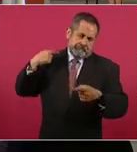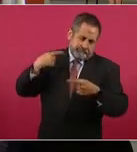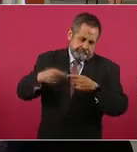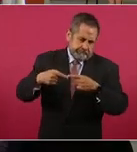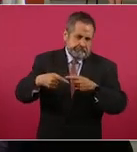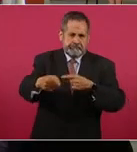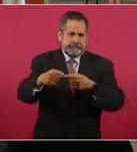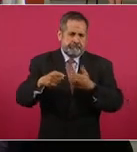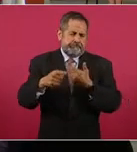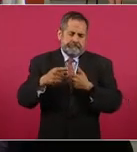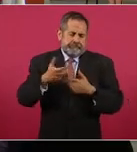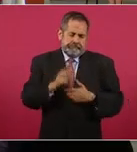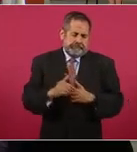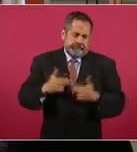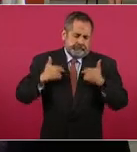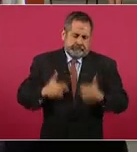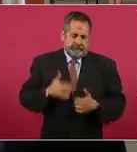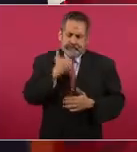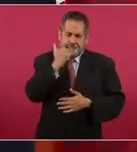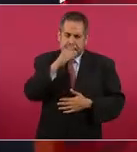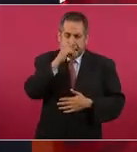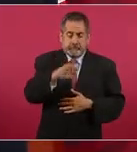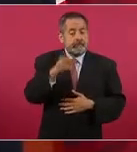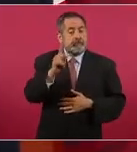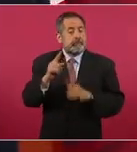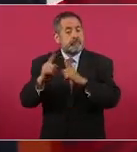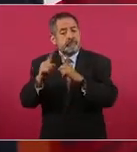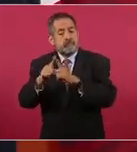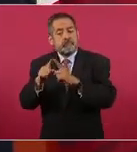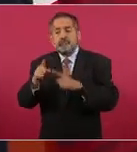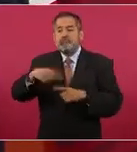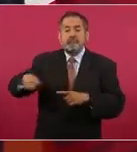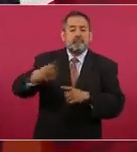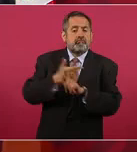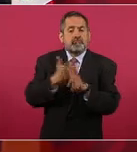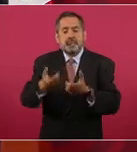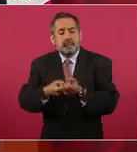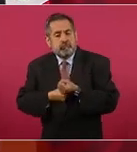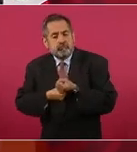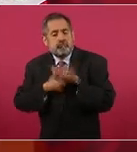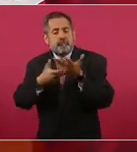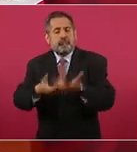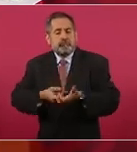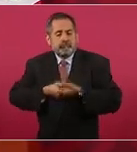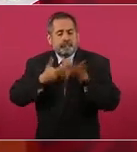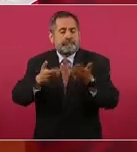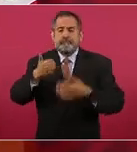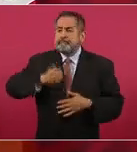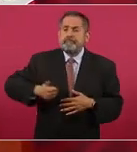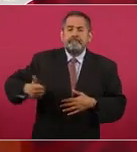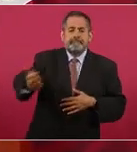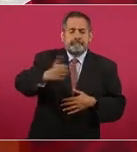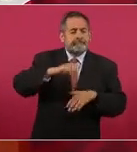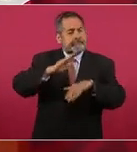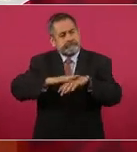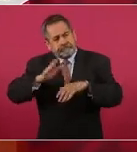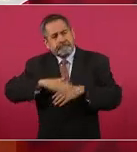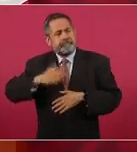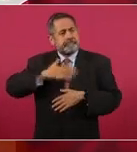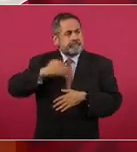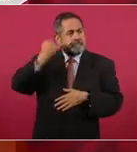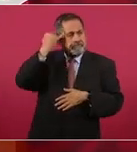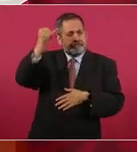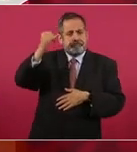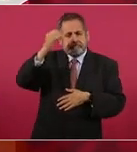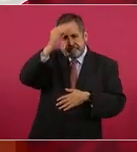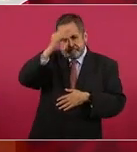una limitación humana. Pero es una iglesia que pudo expresar y puede expresar cada vez mejor su piedad popular, por ejemplo,